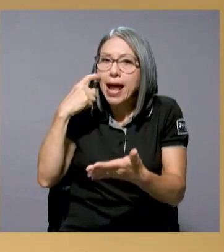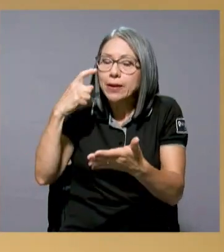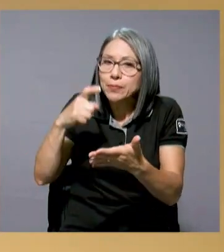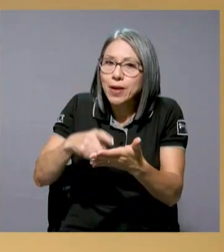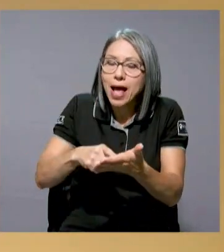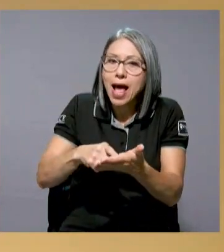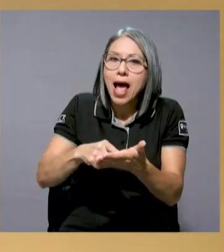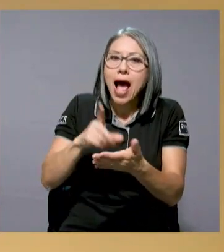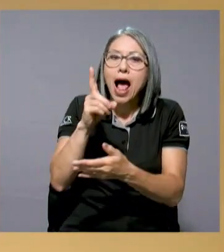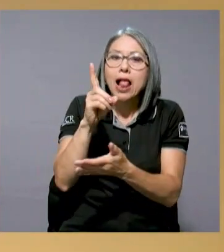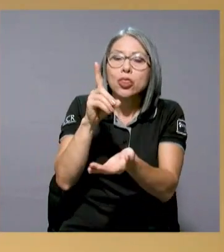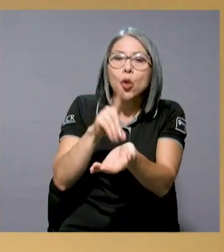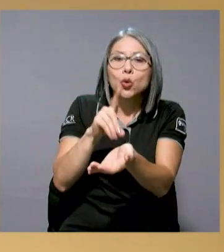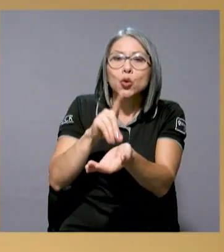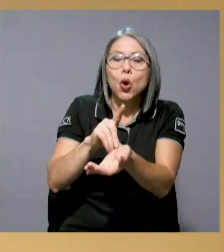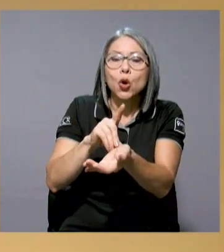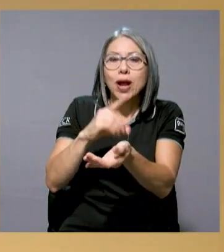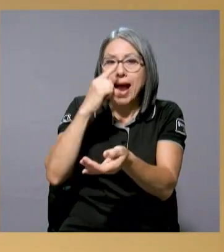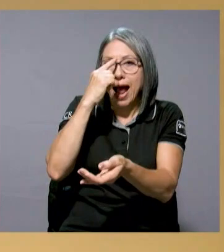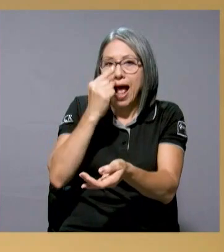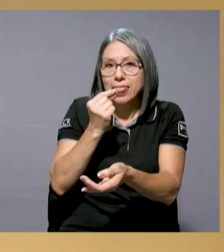doctor Calderón Guardia